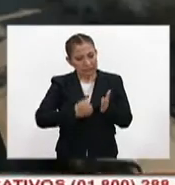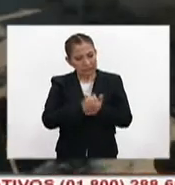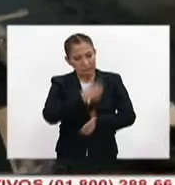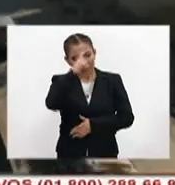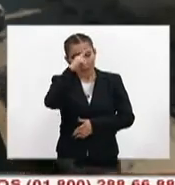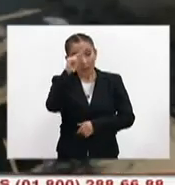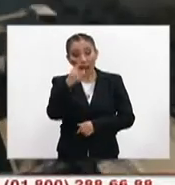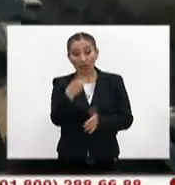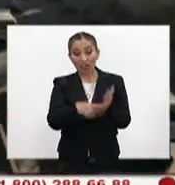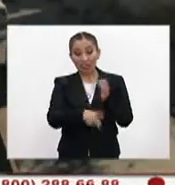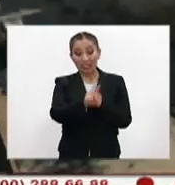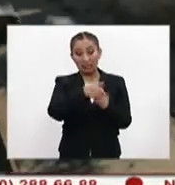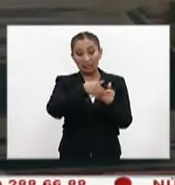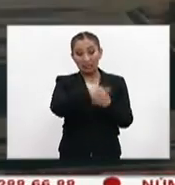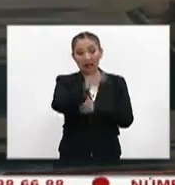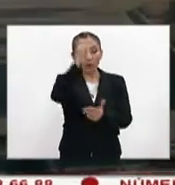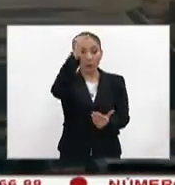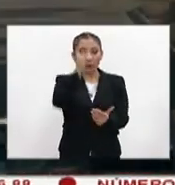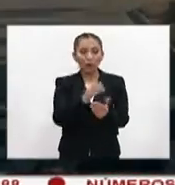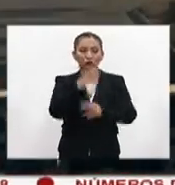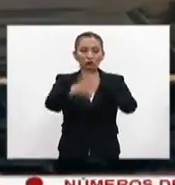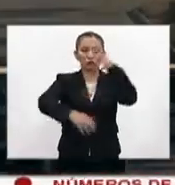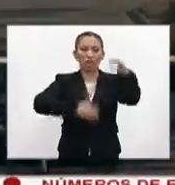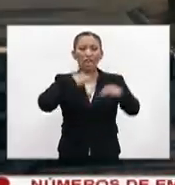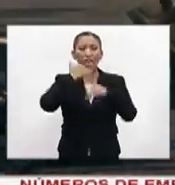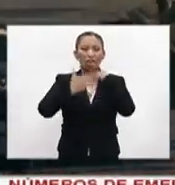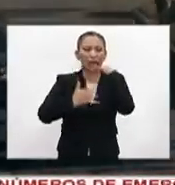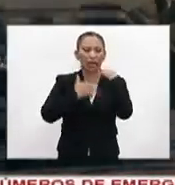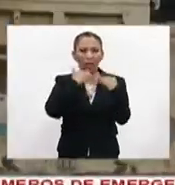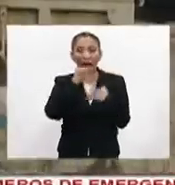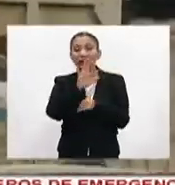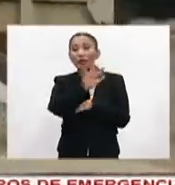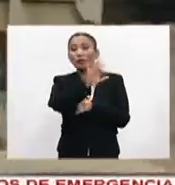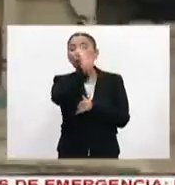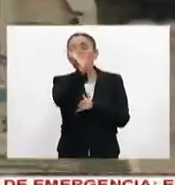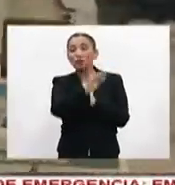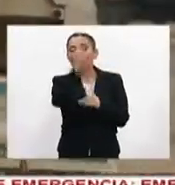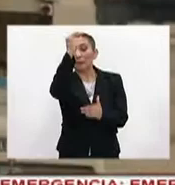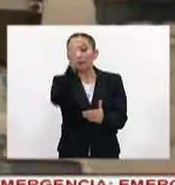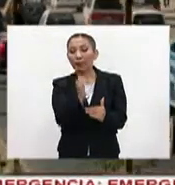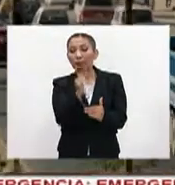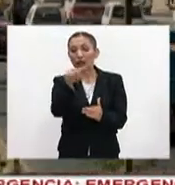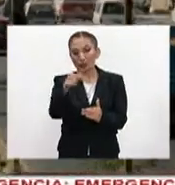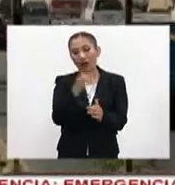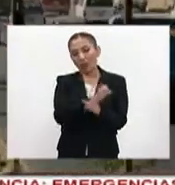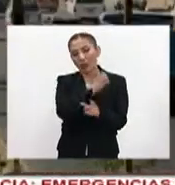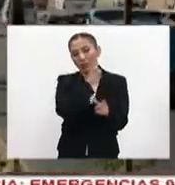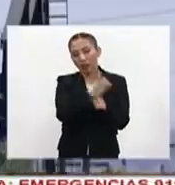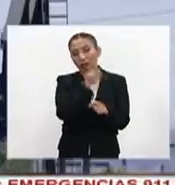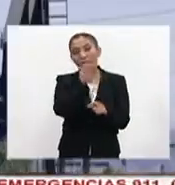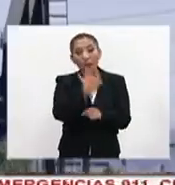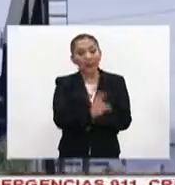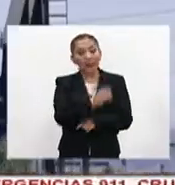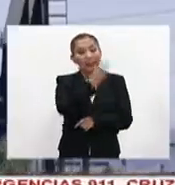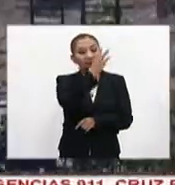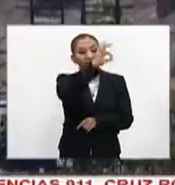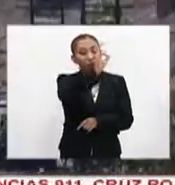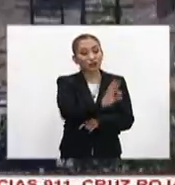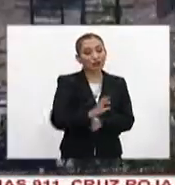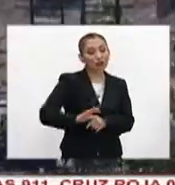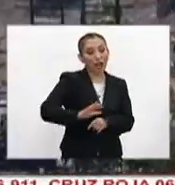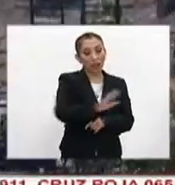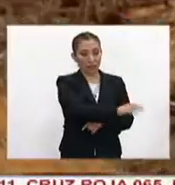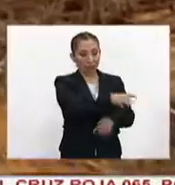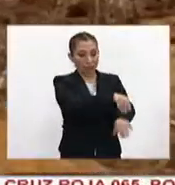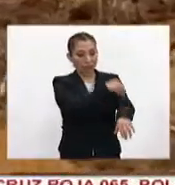México para 2030 se espera reducir las emisiones contaminantes en 50% y que para entonces 43%